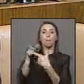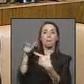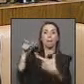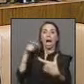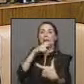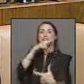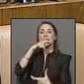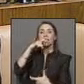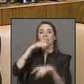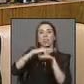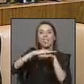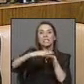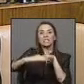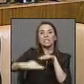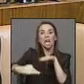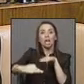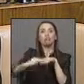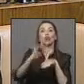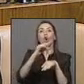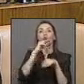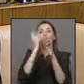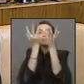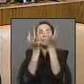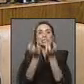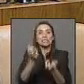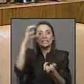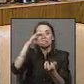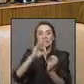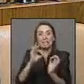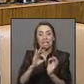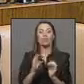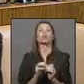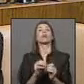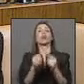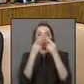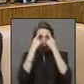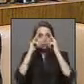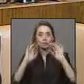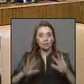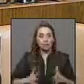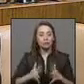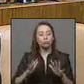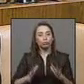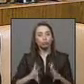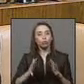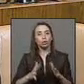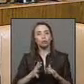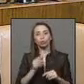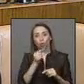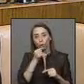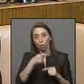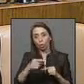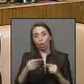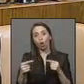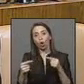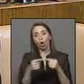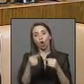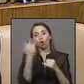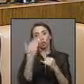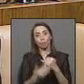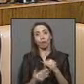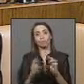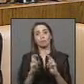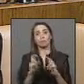sino que hacer esfuerzos concretos, tangibles, en el corto plazo y ojalá